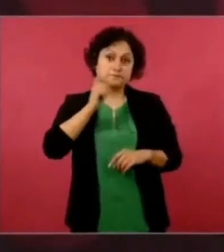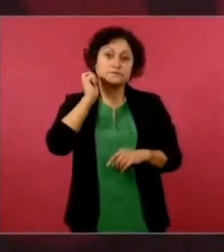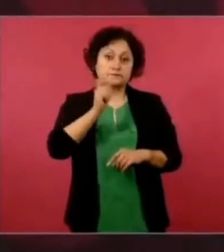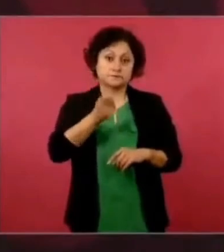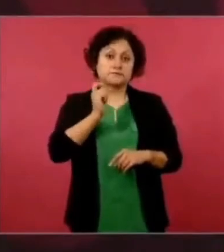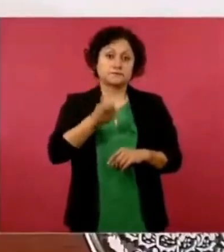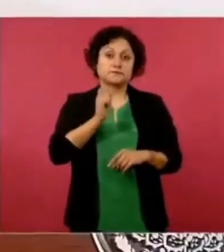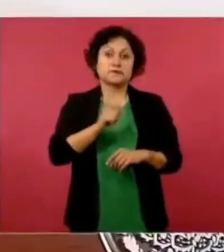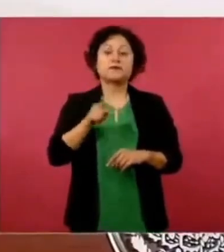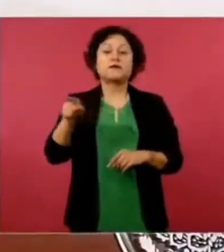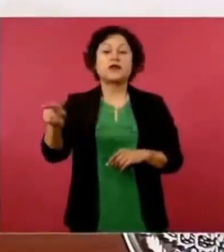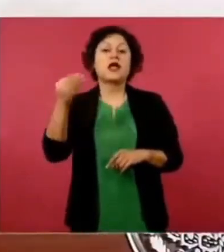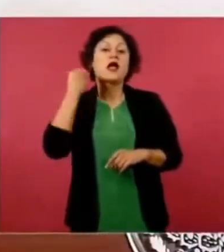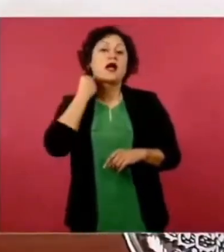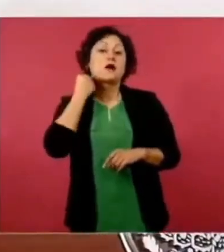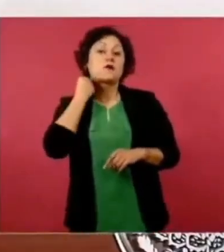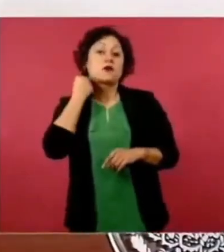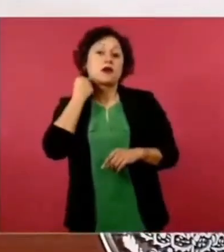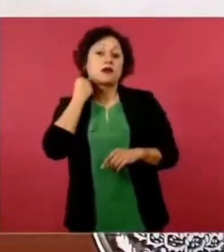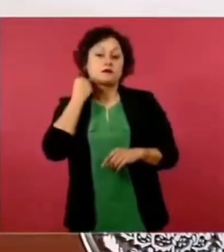van?